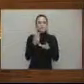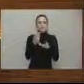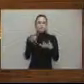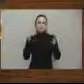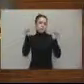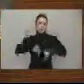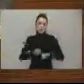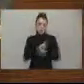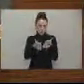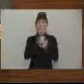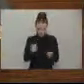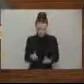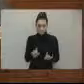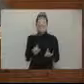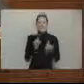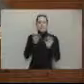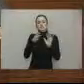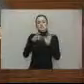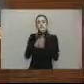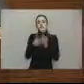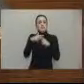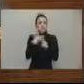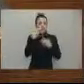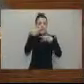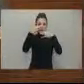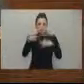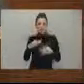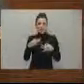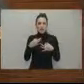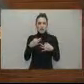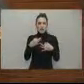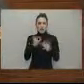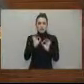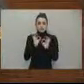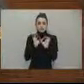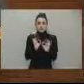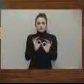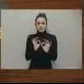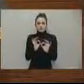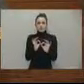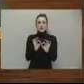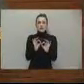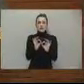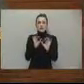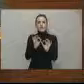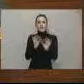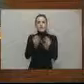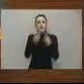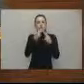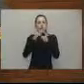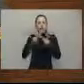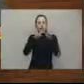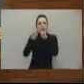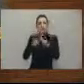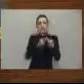catastrofista. Es pura realidad. Así lo concluye el análisis que hace el Plan